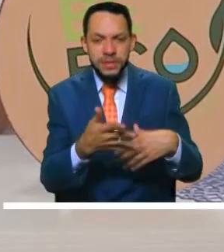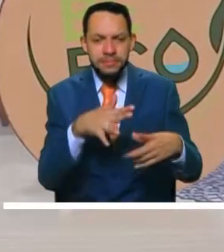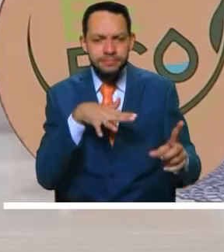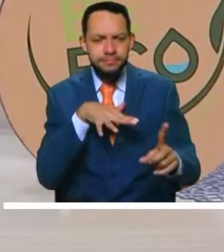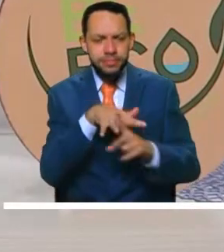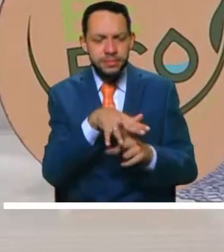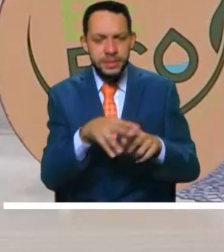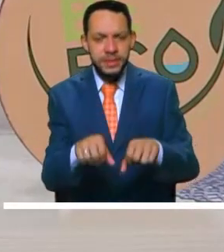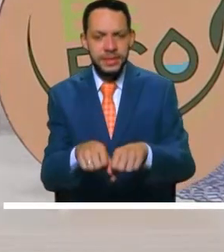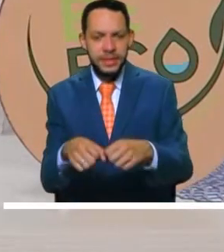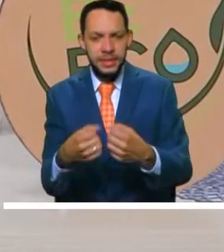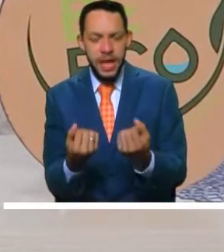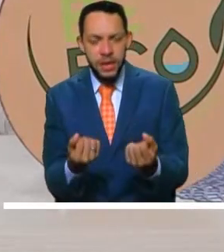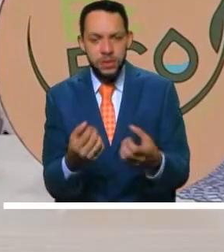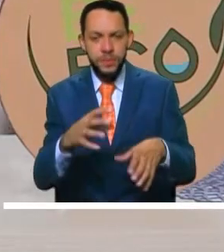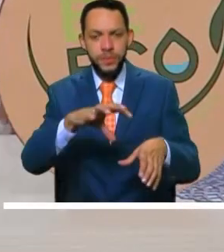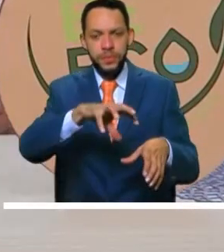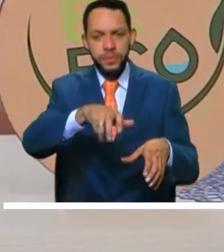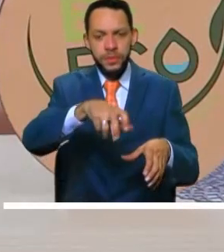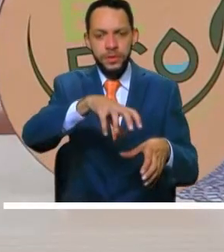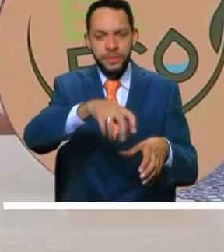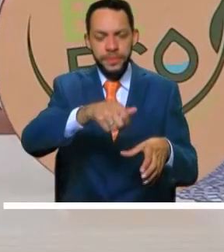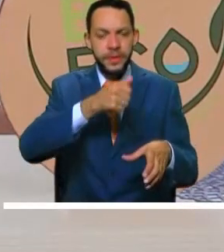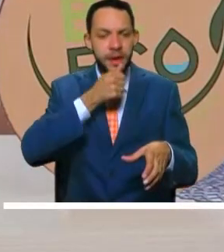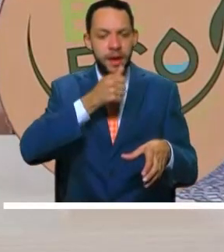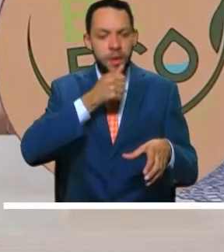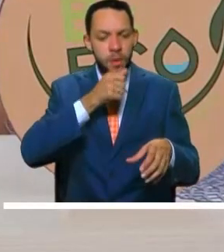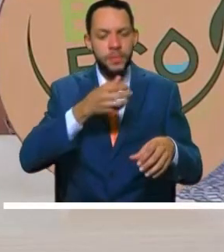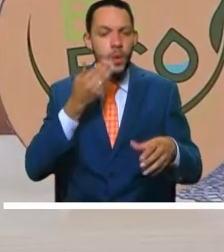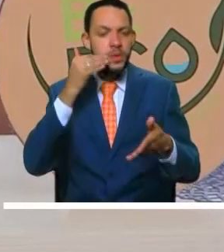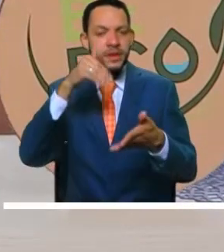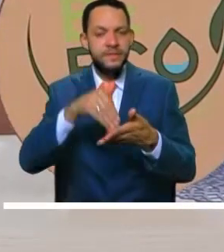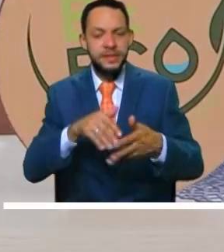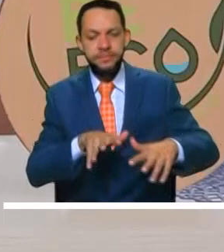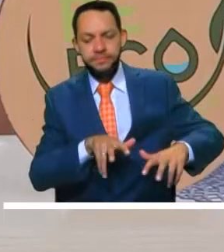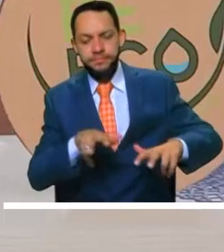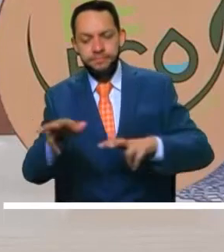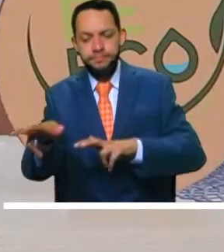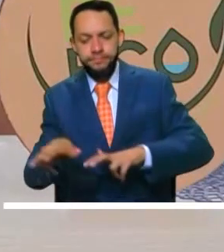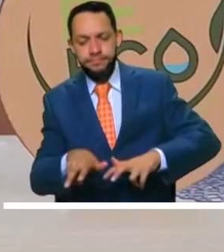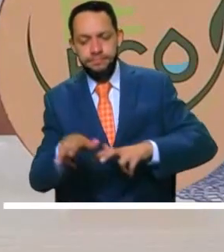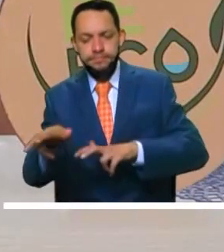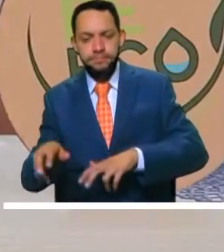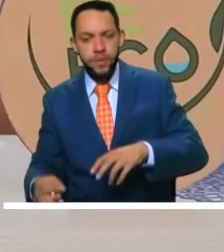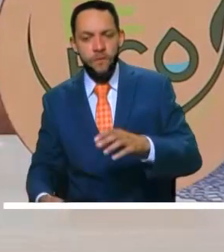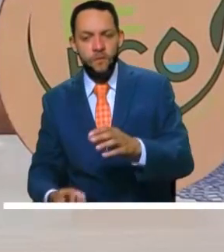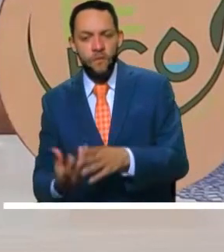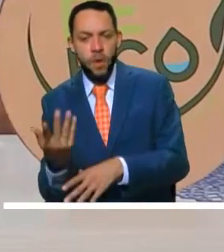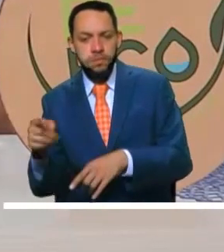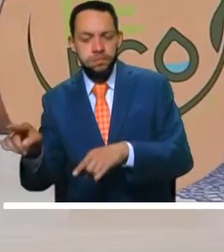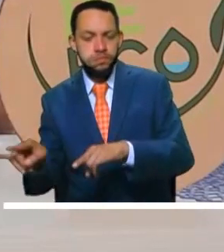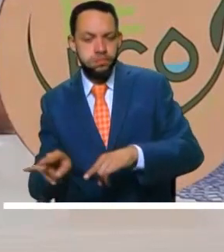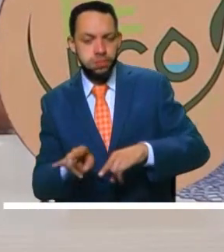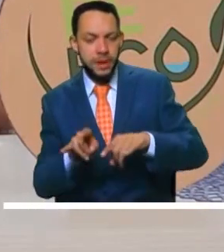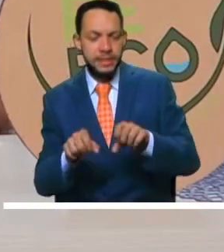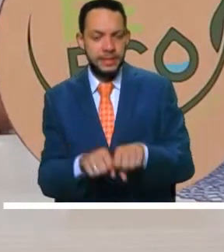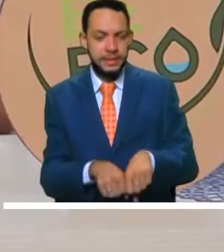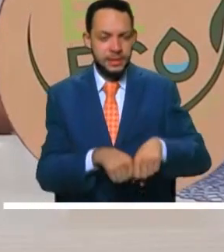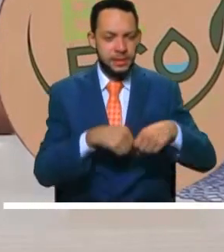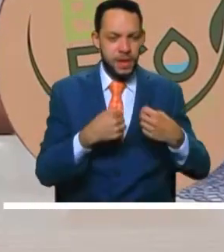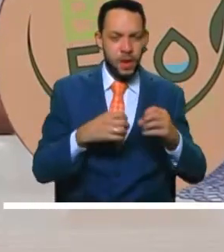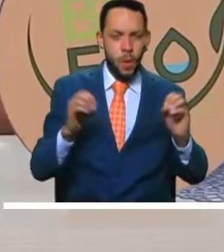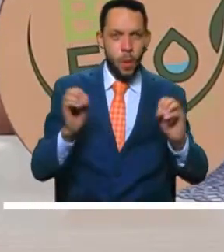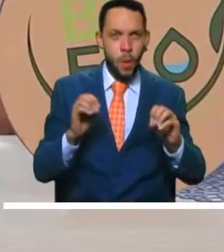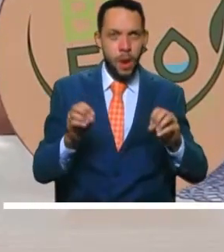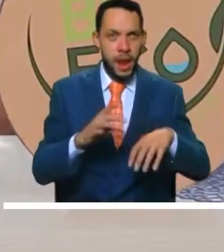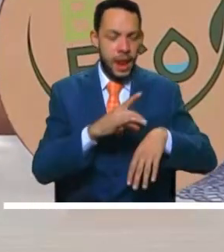hacer cuando reutilizamos esa agua para regar nuestros alimentos o, como decía María de los Ángeles, cuando tengo